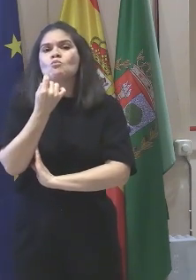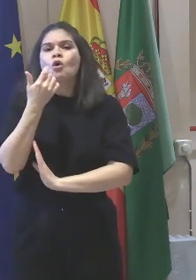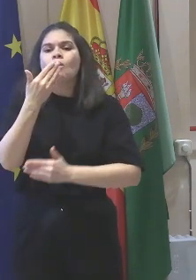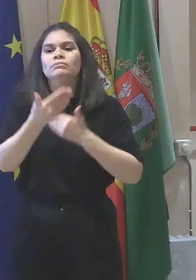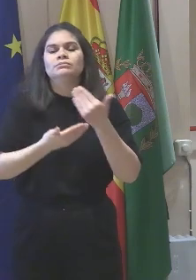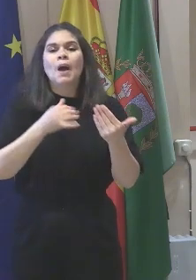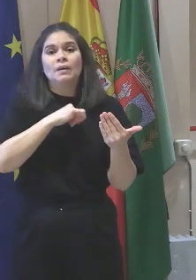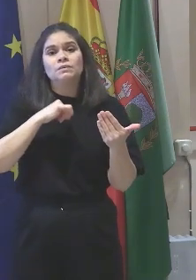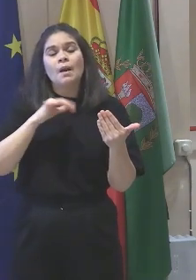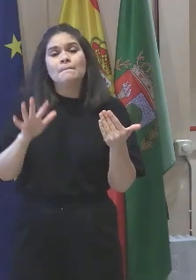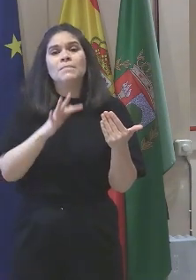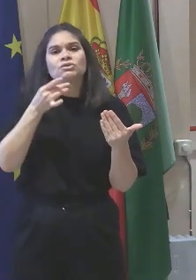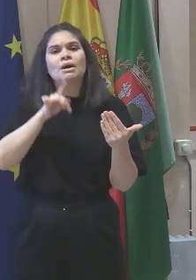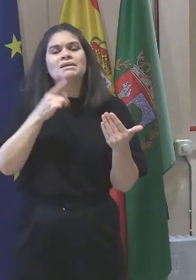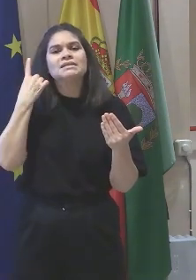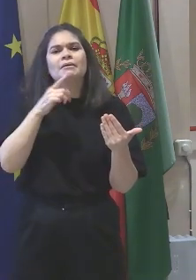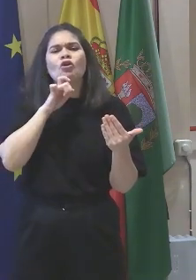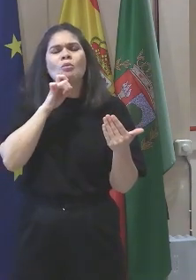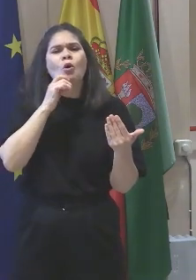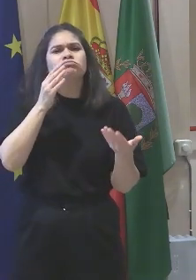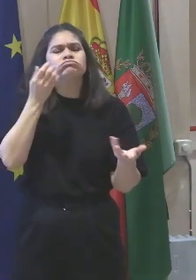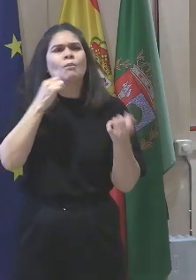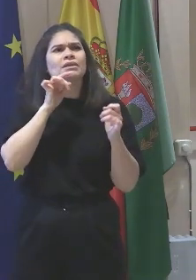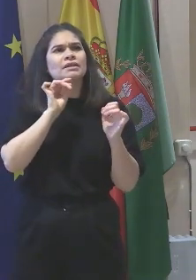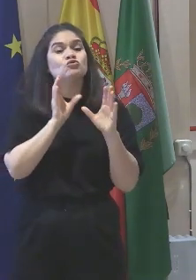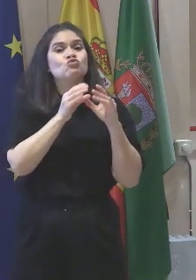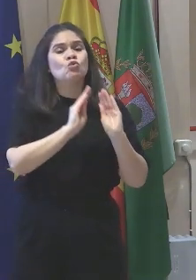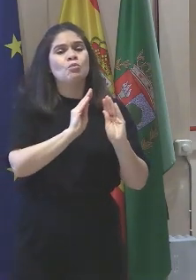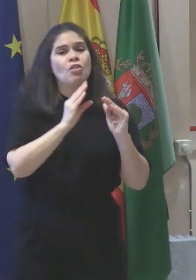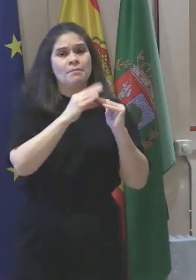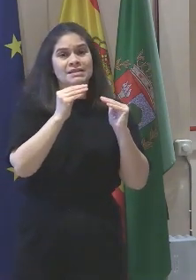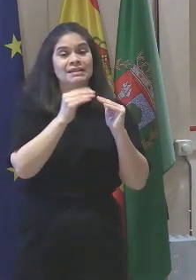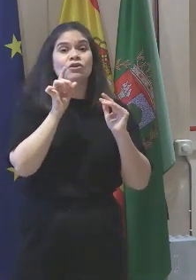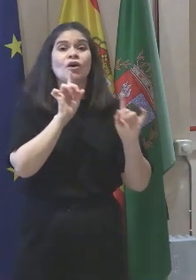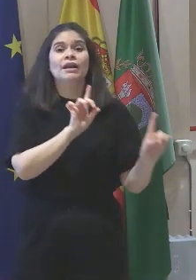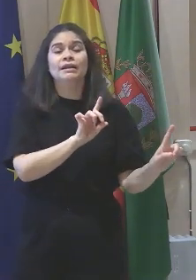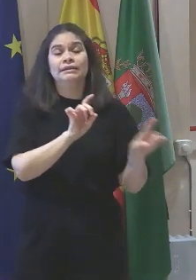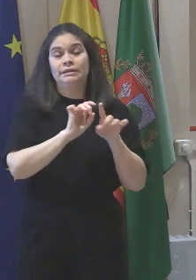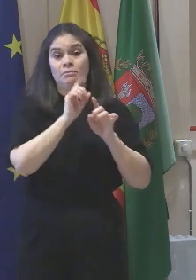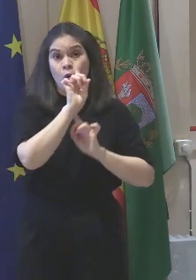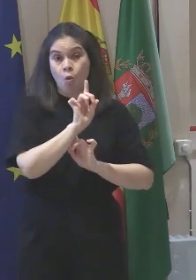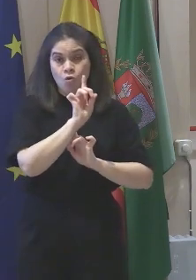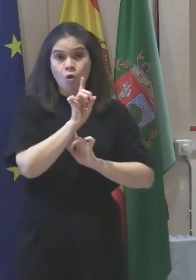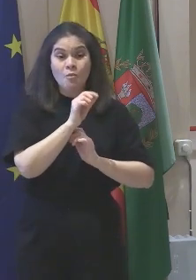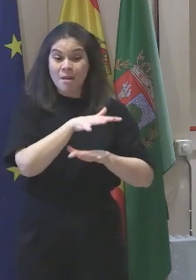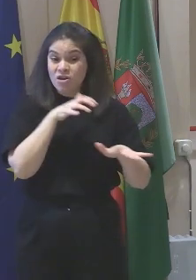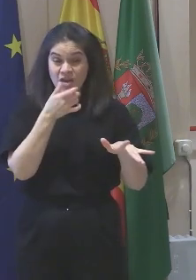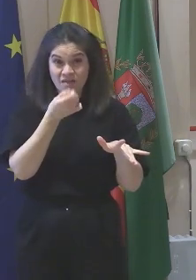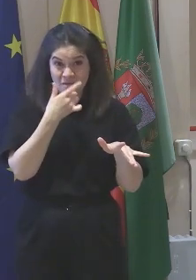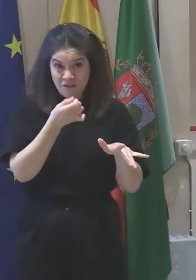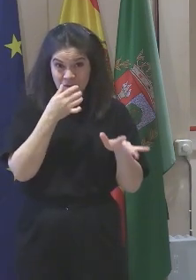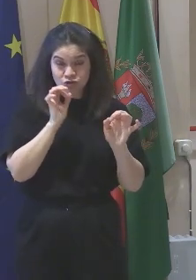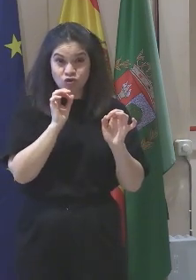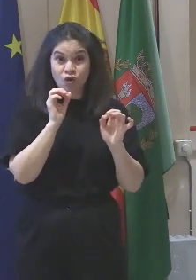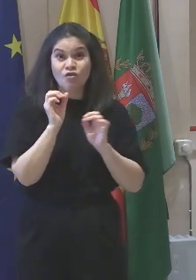más o saber cómo se comporta en sus grupos de pacientes. Y en la prevención de la diabetes tipo 1, pues como la mayoría de fármacos, la mayoría se caen